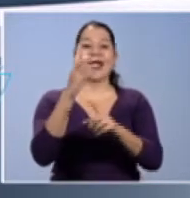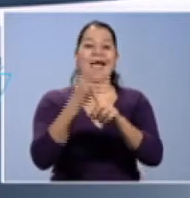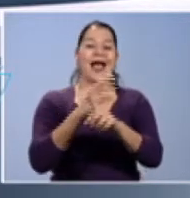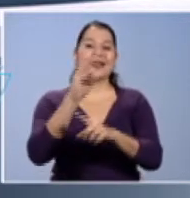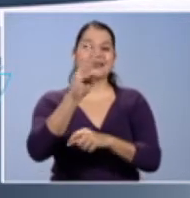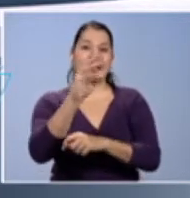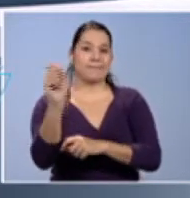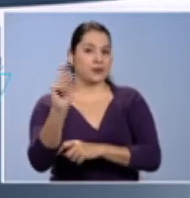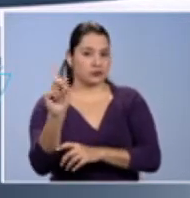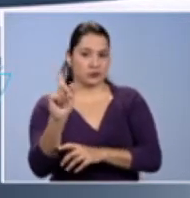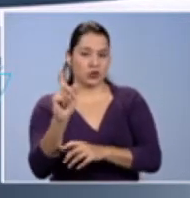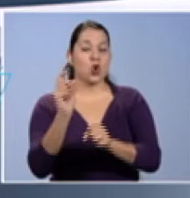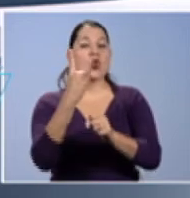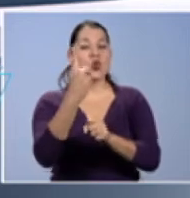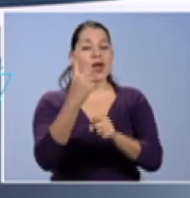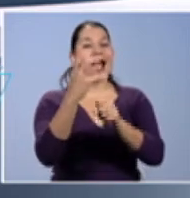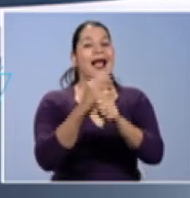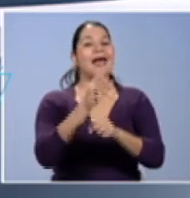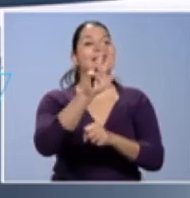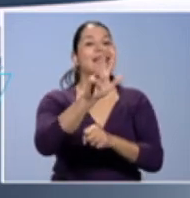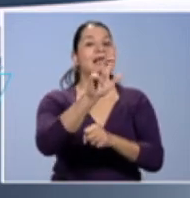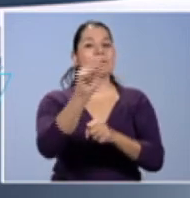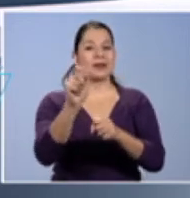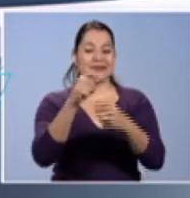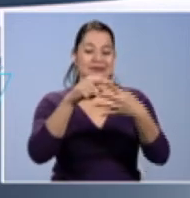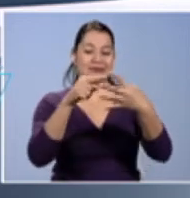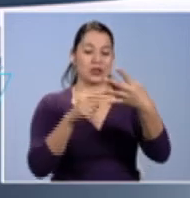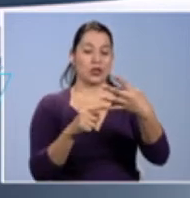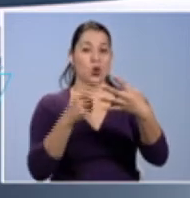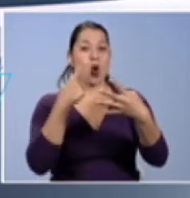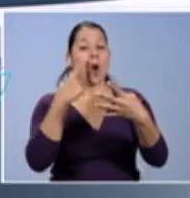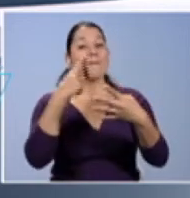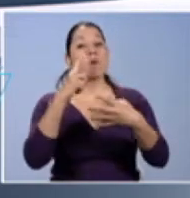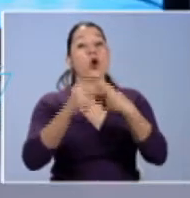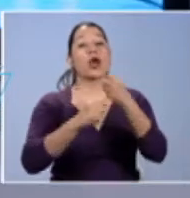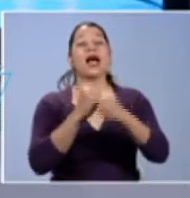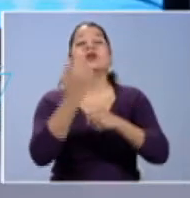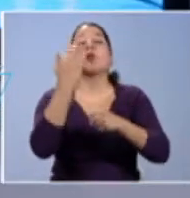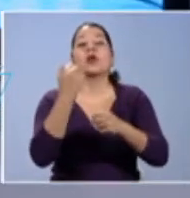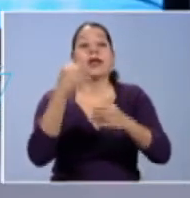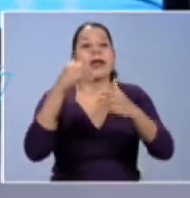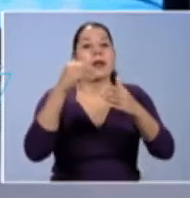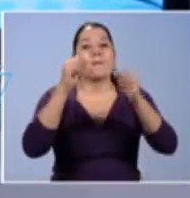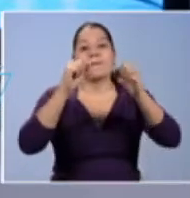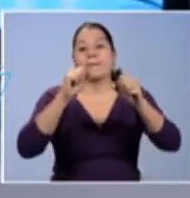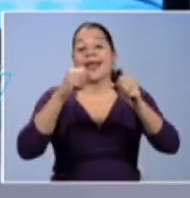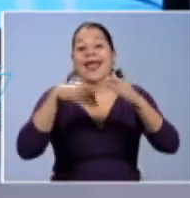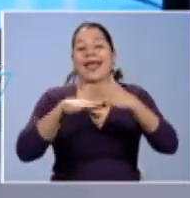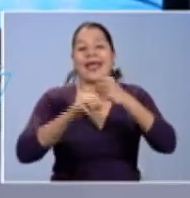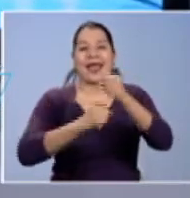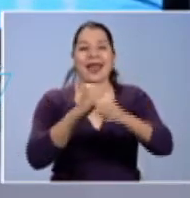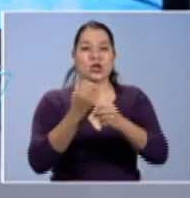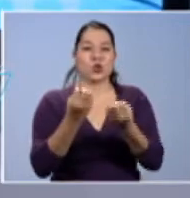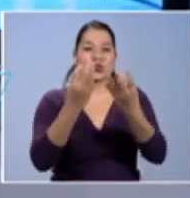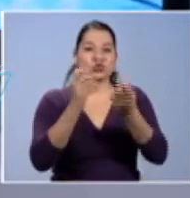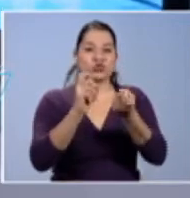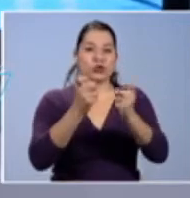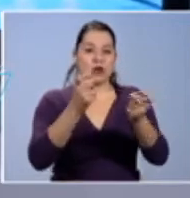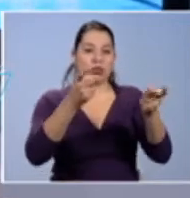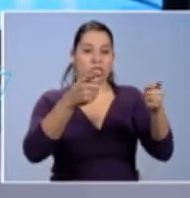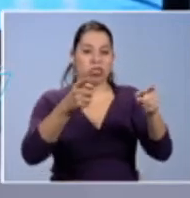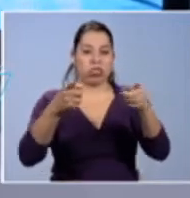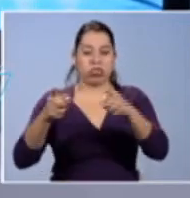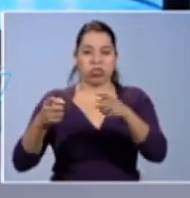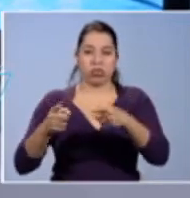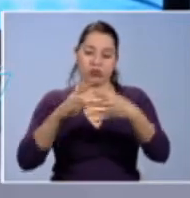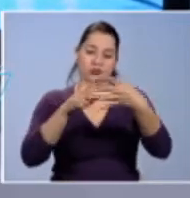por varios años y ya tienen bastante conocimiento sobre este tema. ¿Qué factores o qué consejos cree usted que